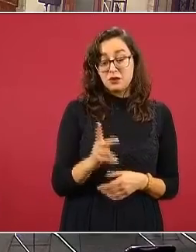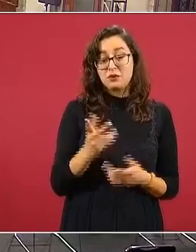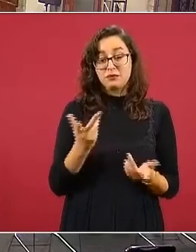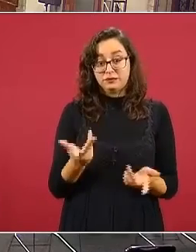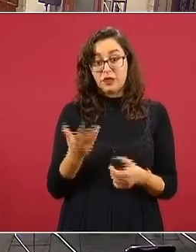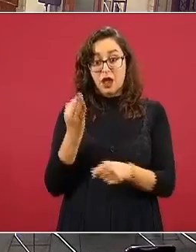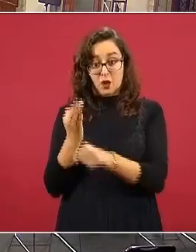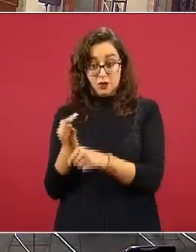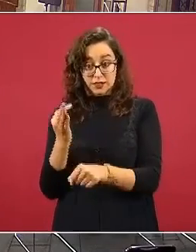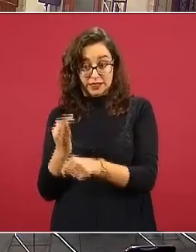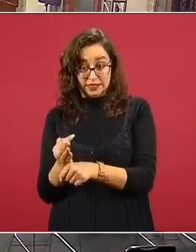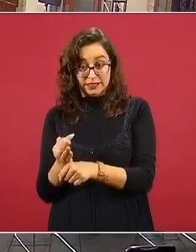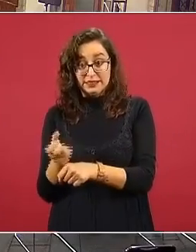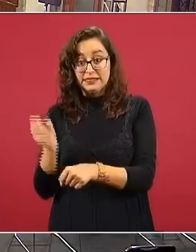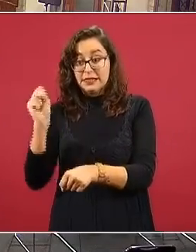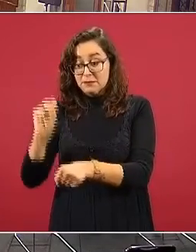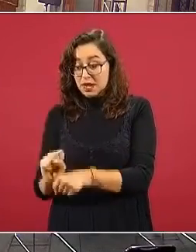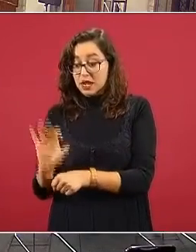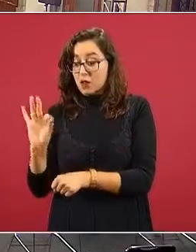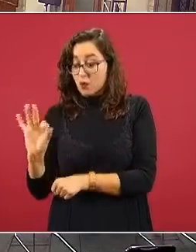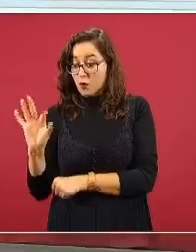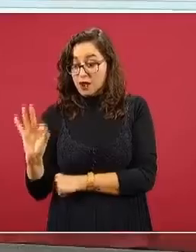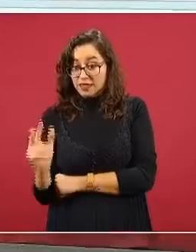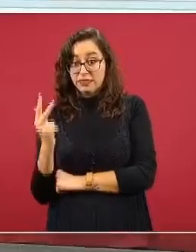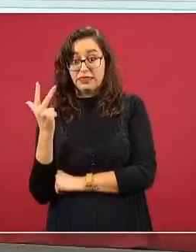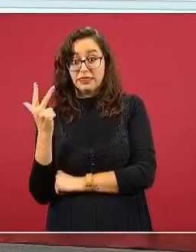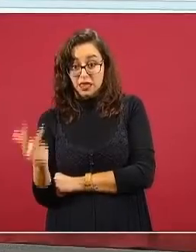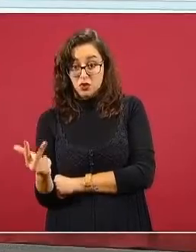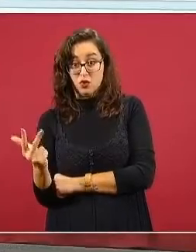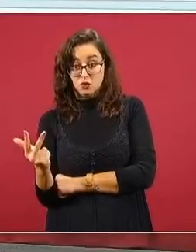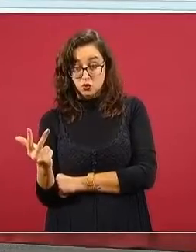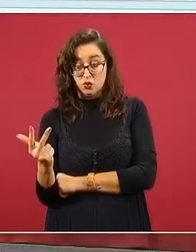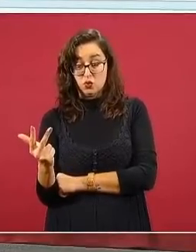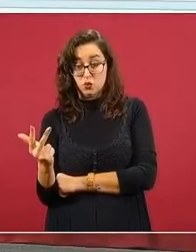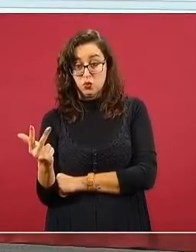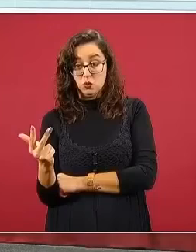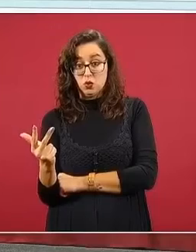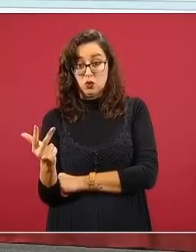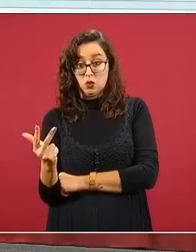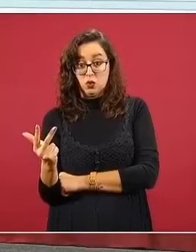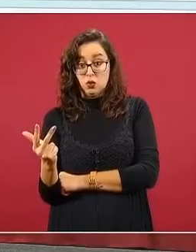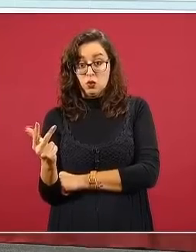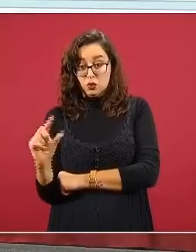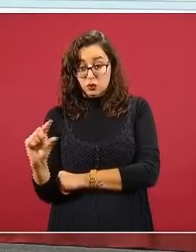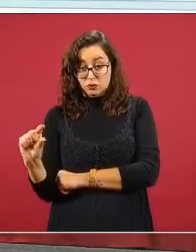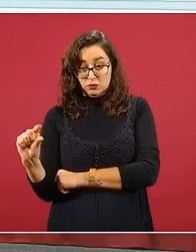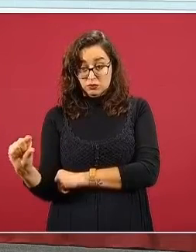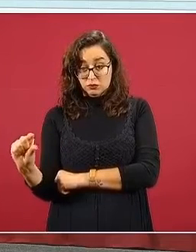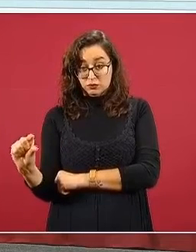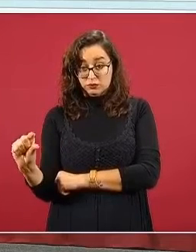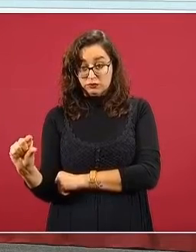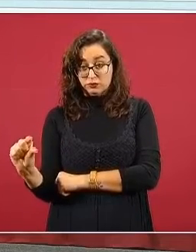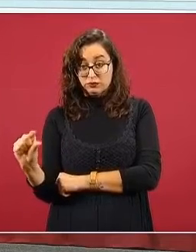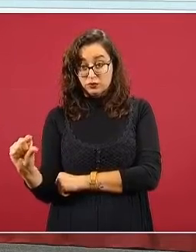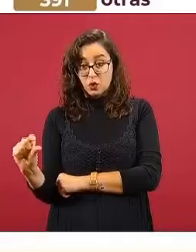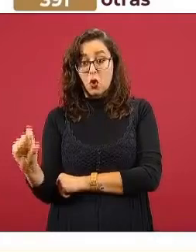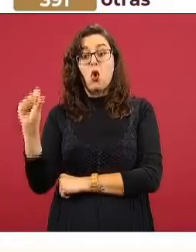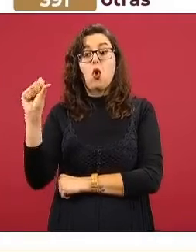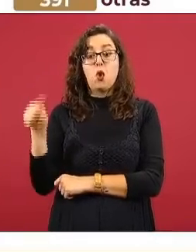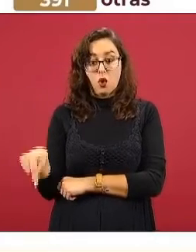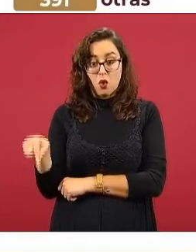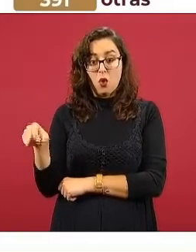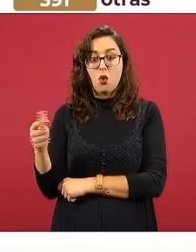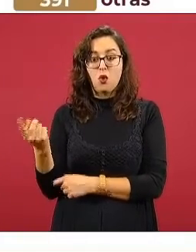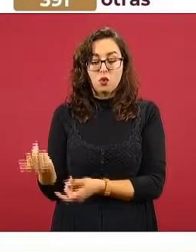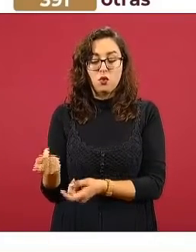semana 48, que es precisamente esta semana de aquí. Esta pequeña cantidad de casos son los que